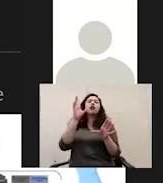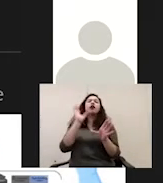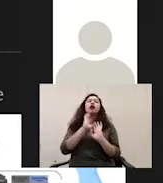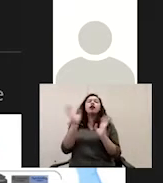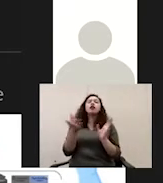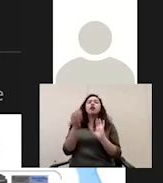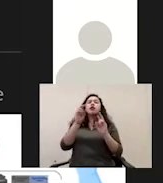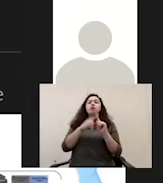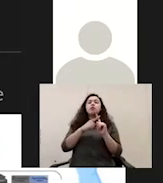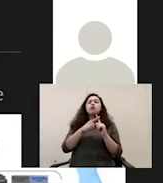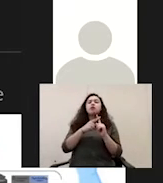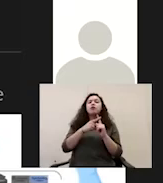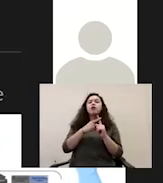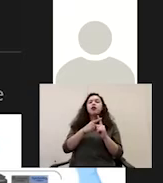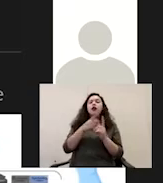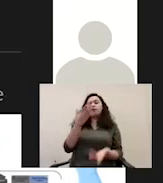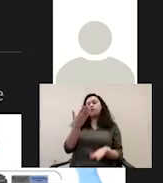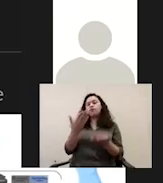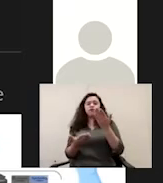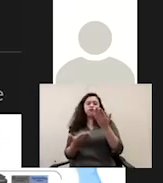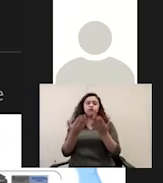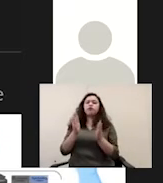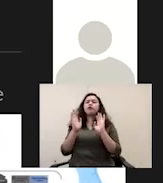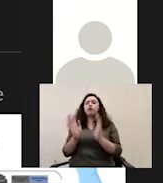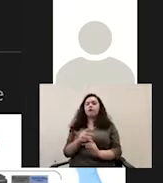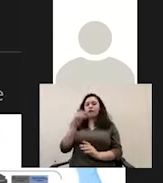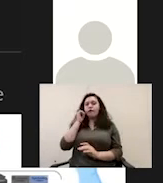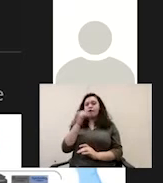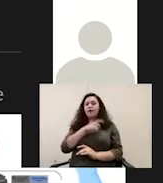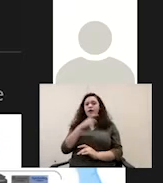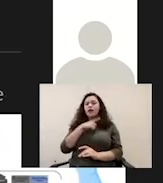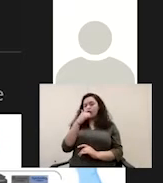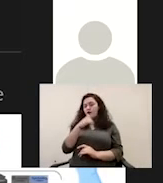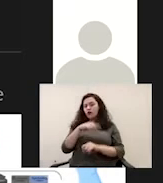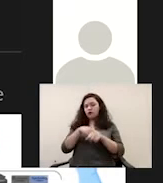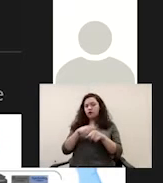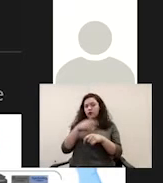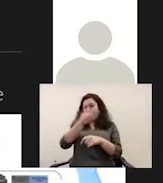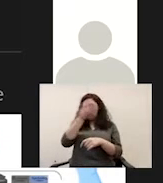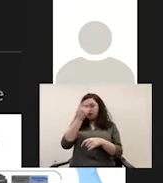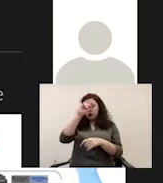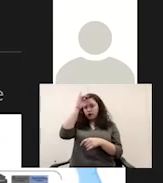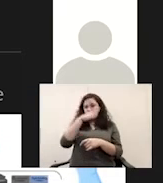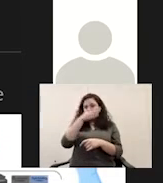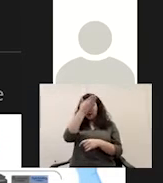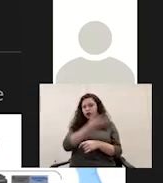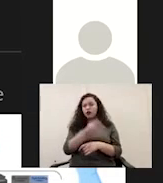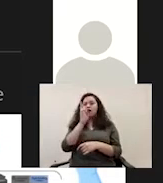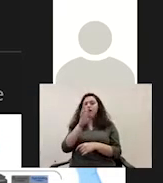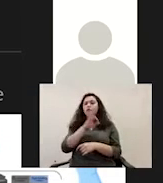pastilla, se comparan las celdas. Siempre debe pintar rojo. No sé si alcanzan a ver en la